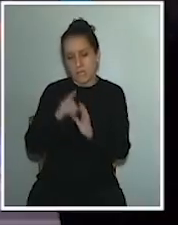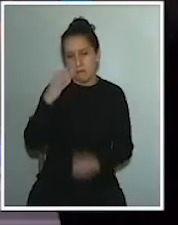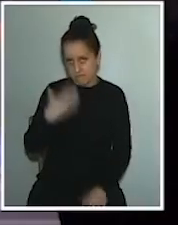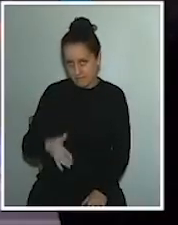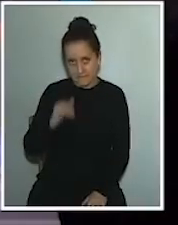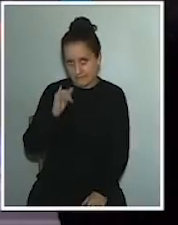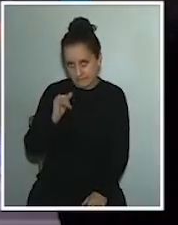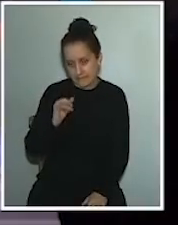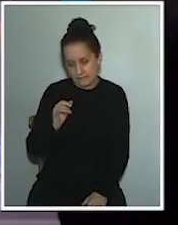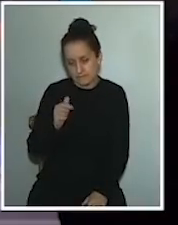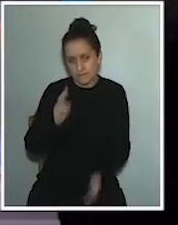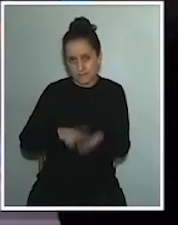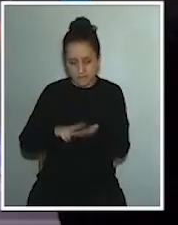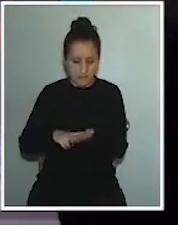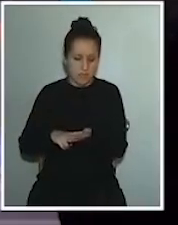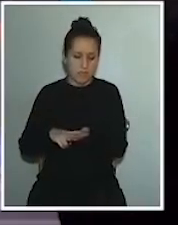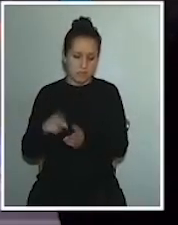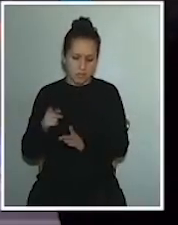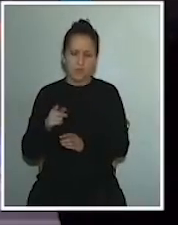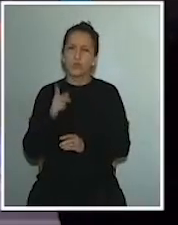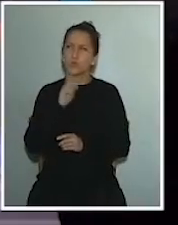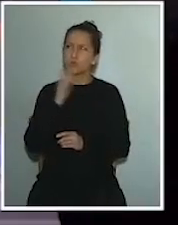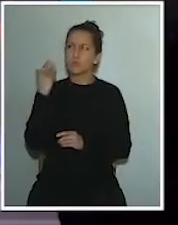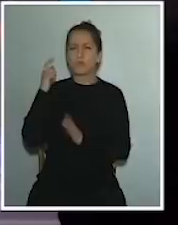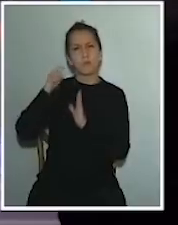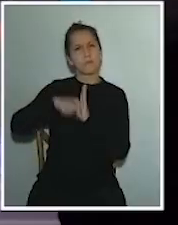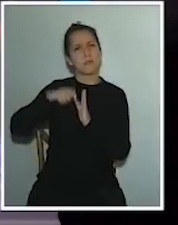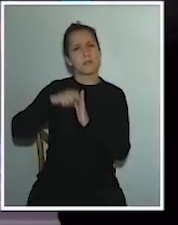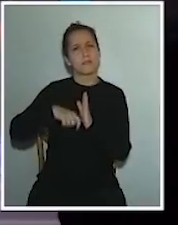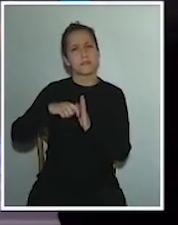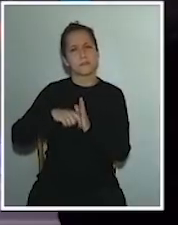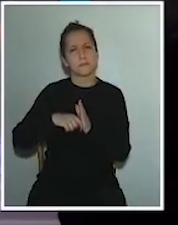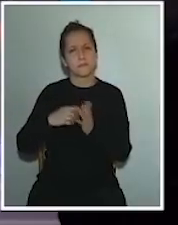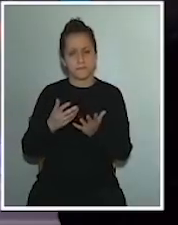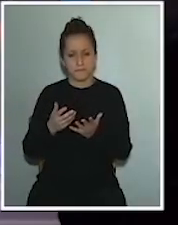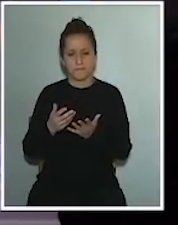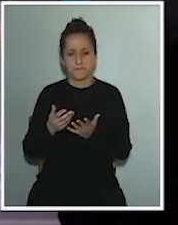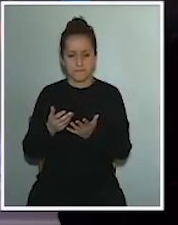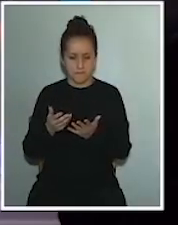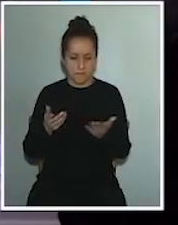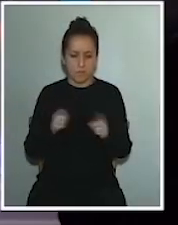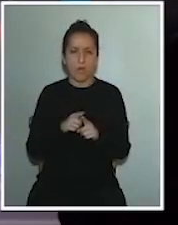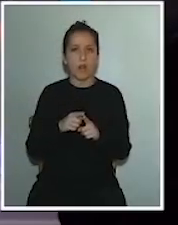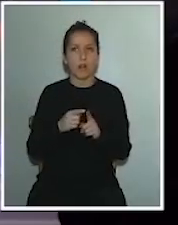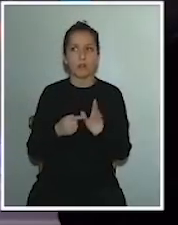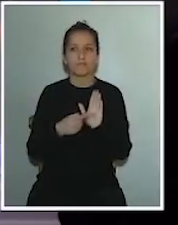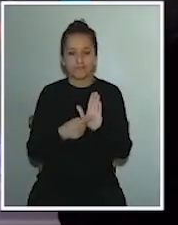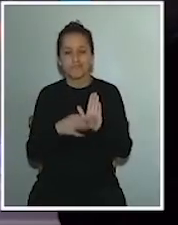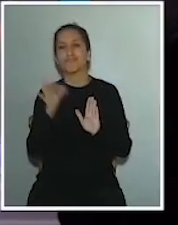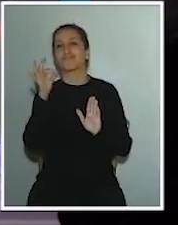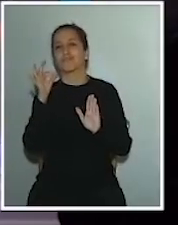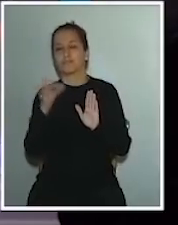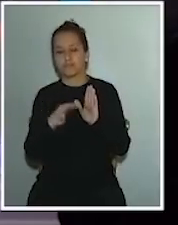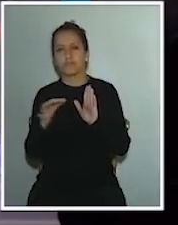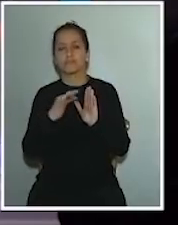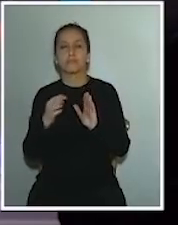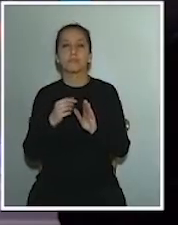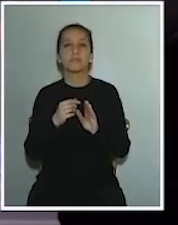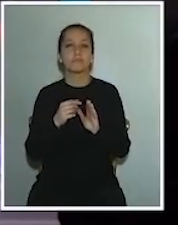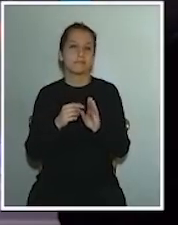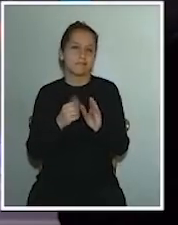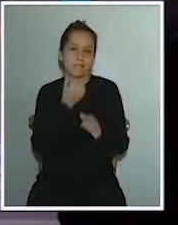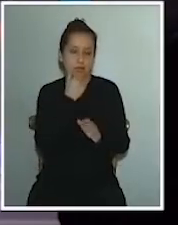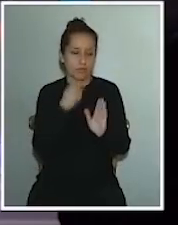pero han ocurrido hechos en los últimos meses que acentúan los defectos se acaba de aprobar la ley